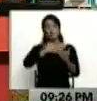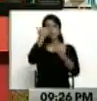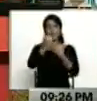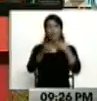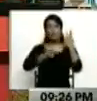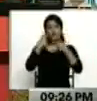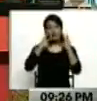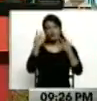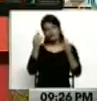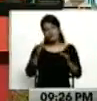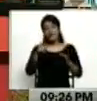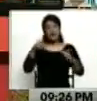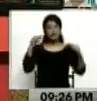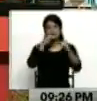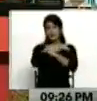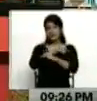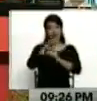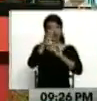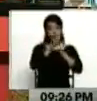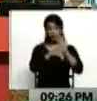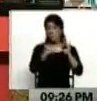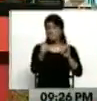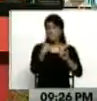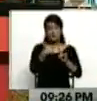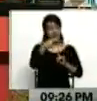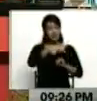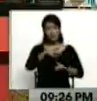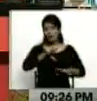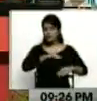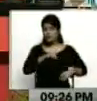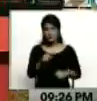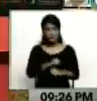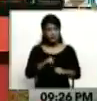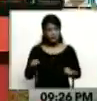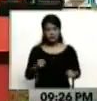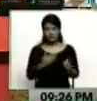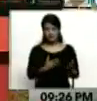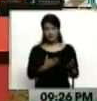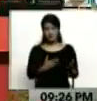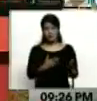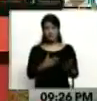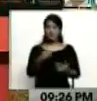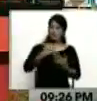político ideológico contrario a la Constitución y moralmente inaceptable